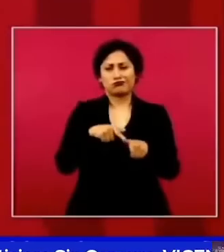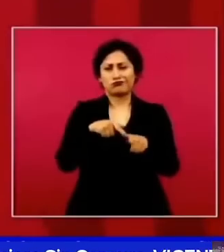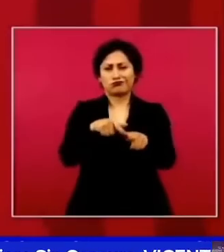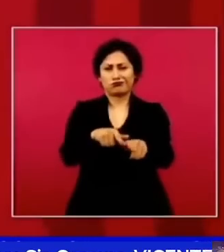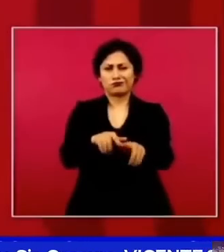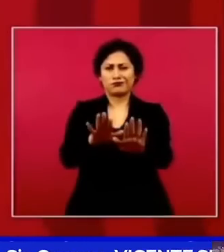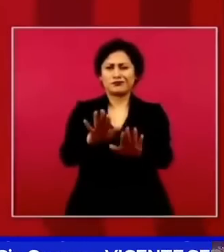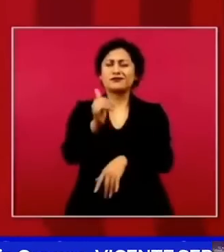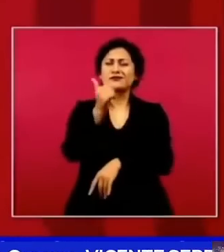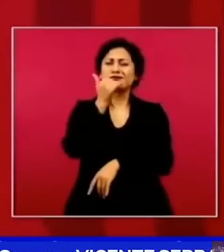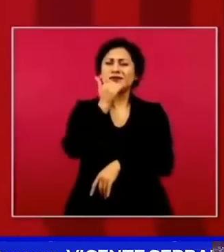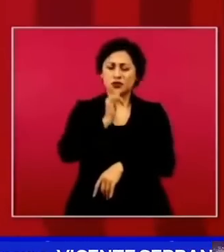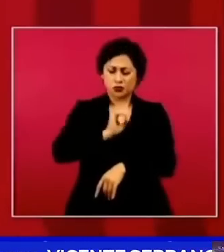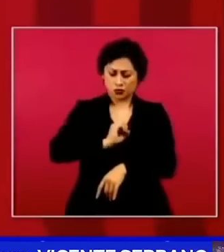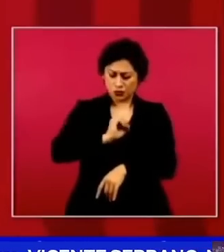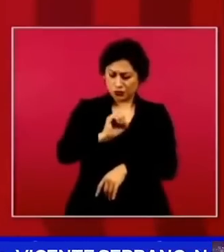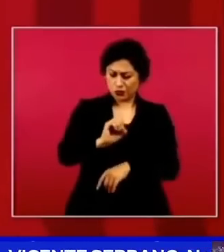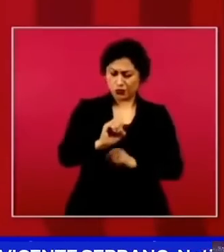odio.